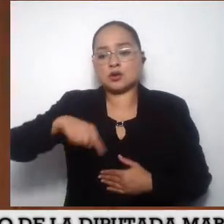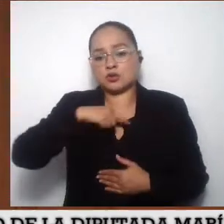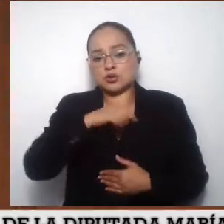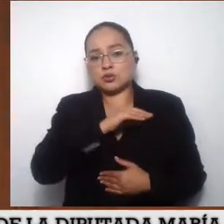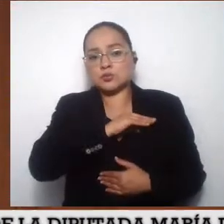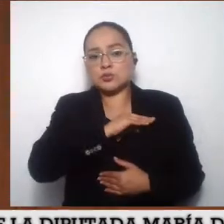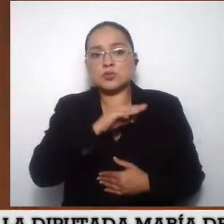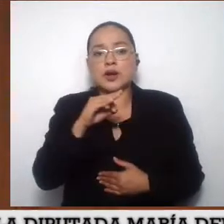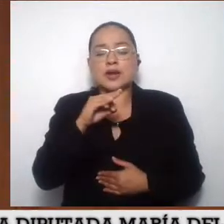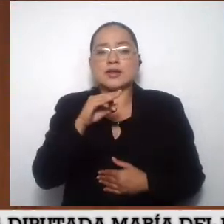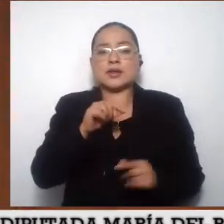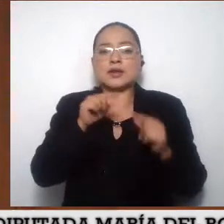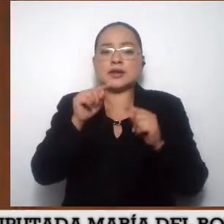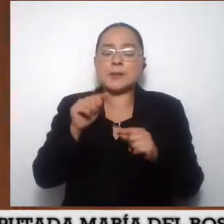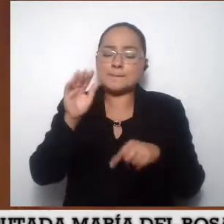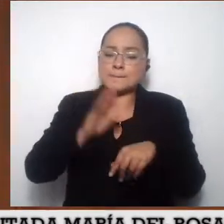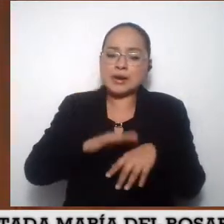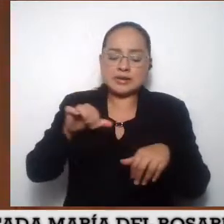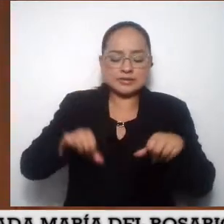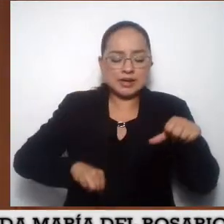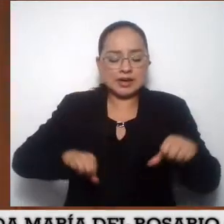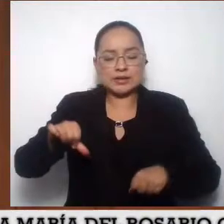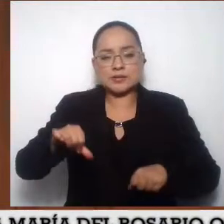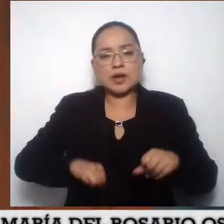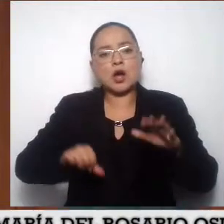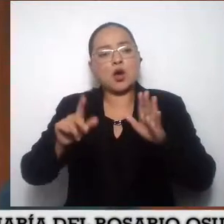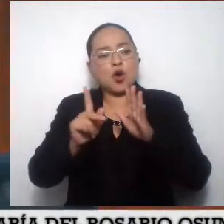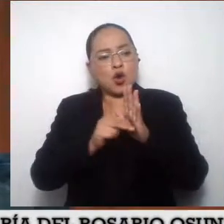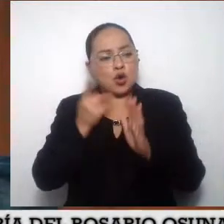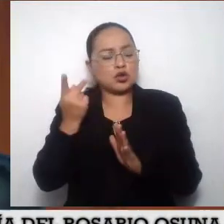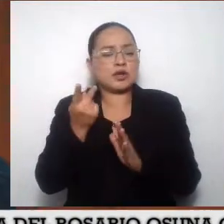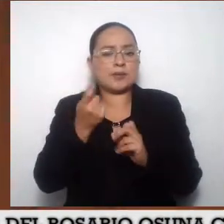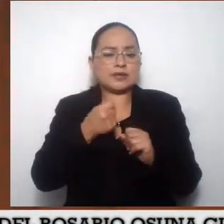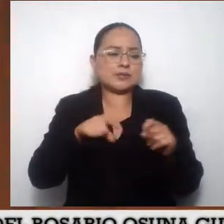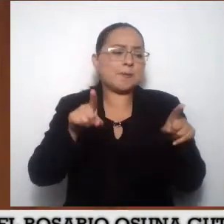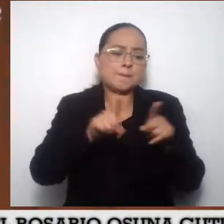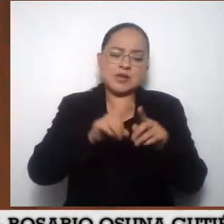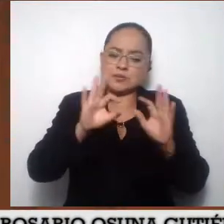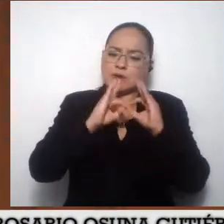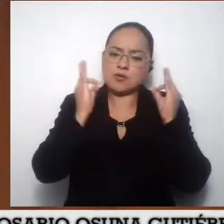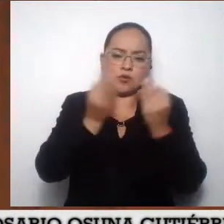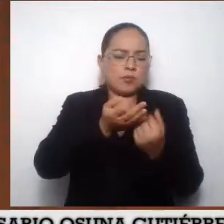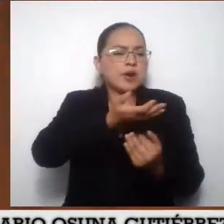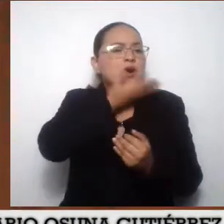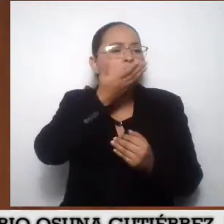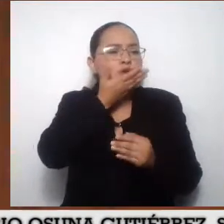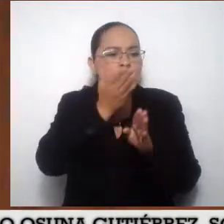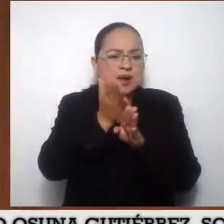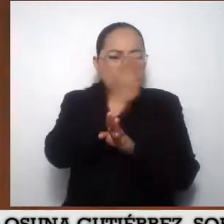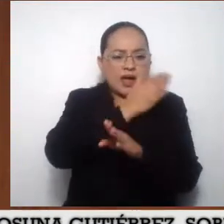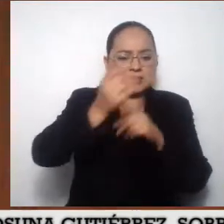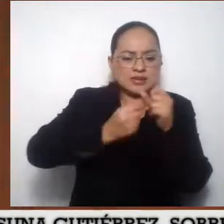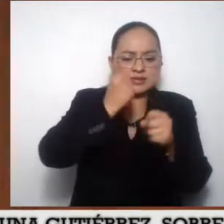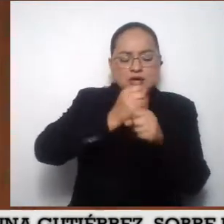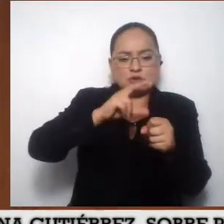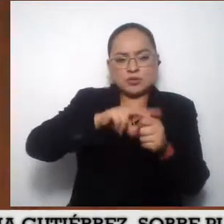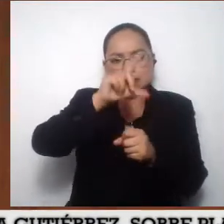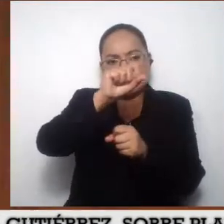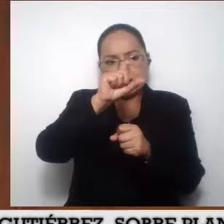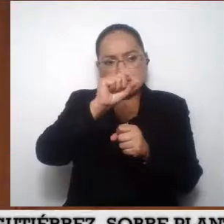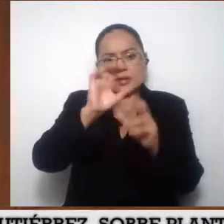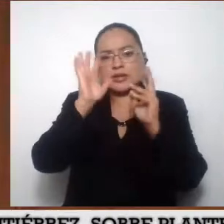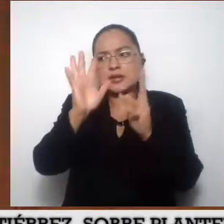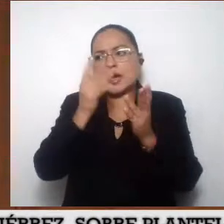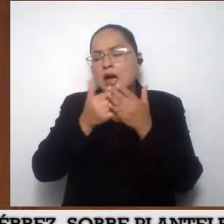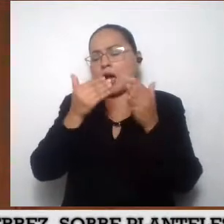muchas actividades regresen a la normalidad que teníamos limitada. Hoy debemos